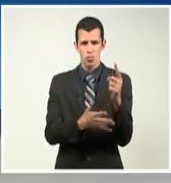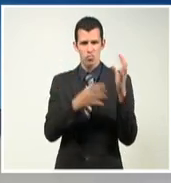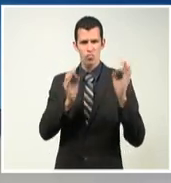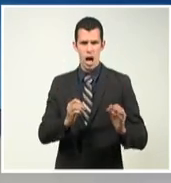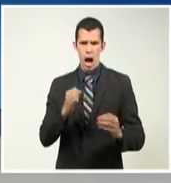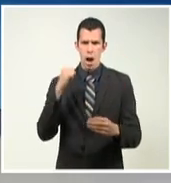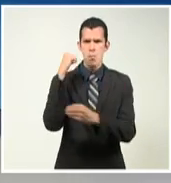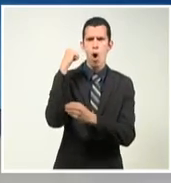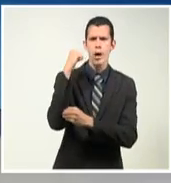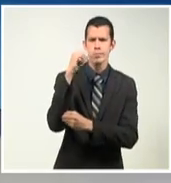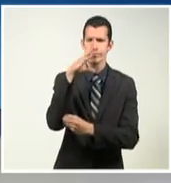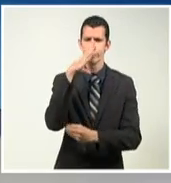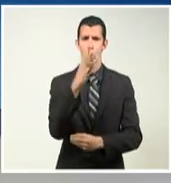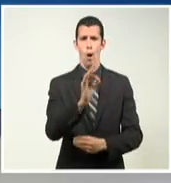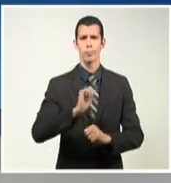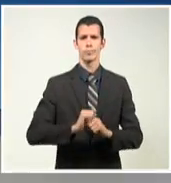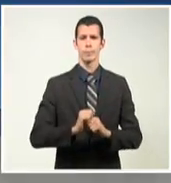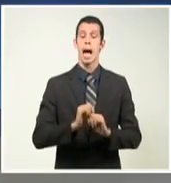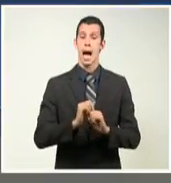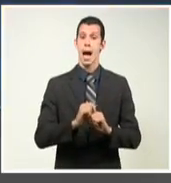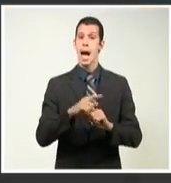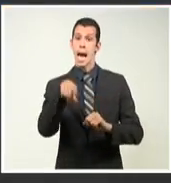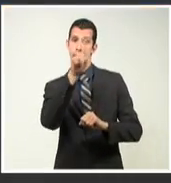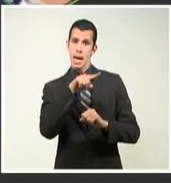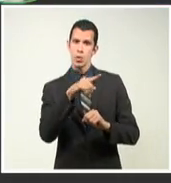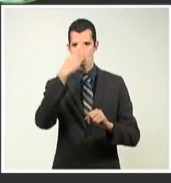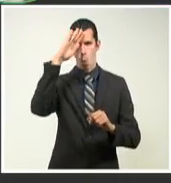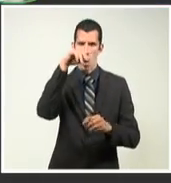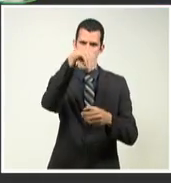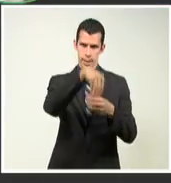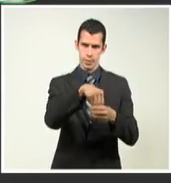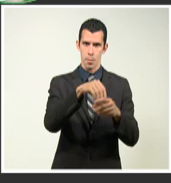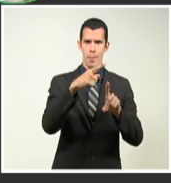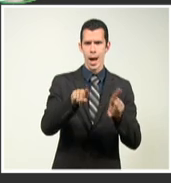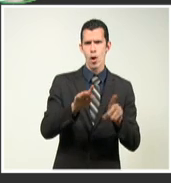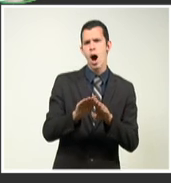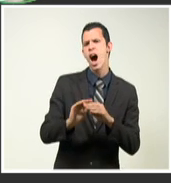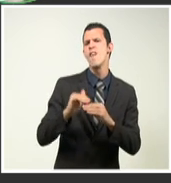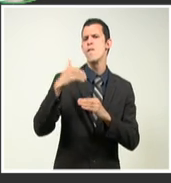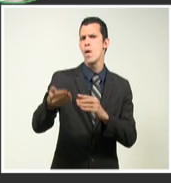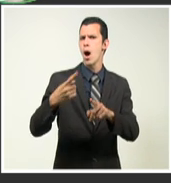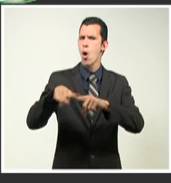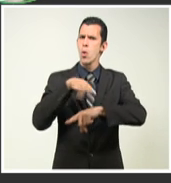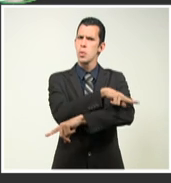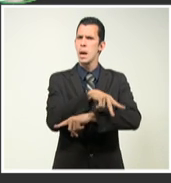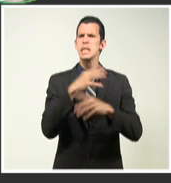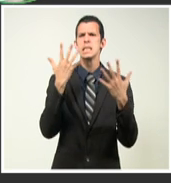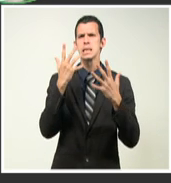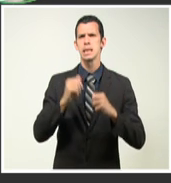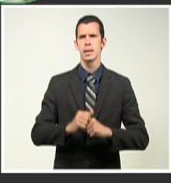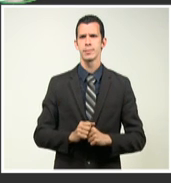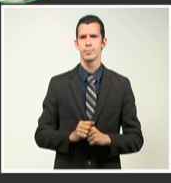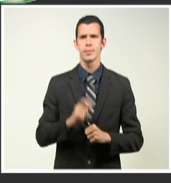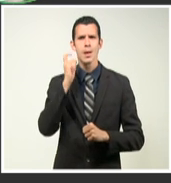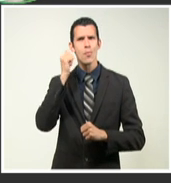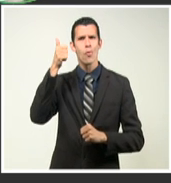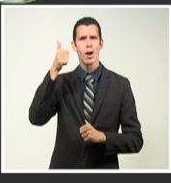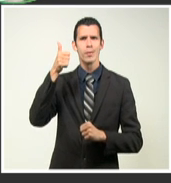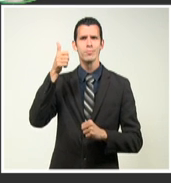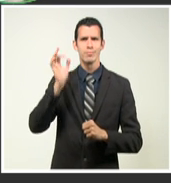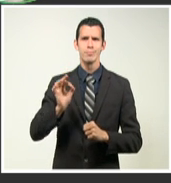con sus conductas violentas y efectivamente repulsivas. Yamila Betancourt, promotora de acciones terroristas en Cuba,